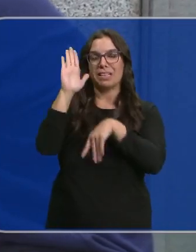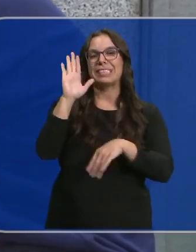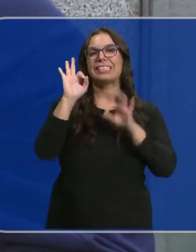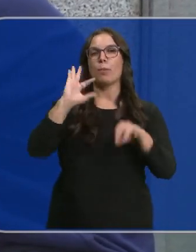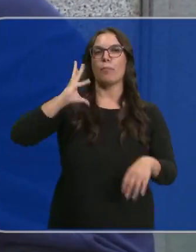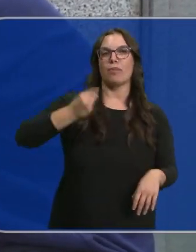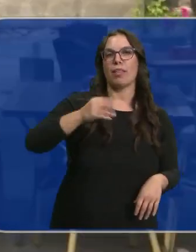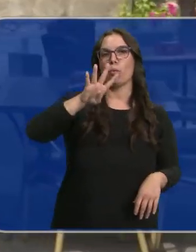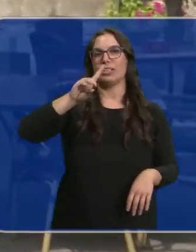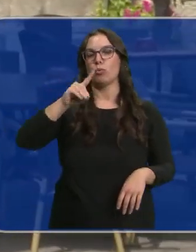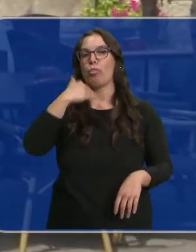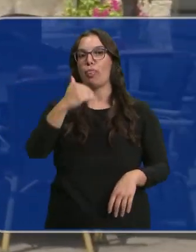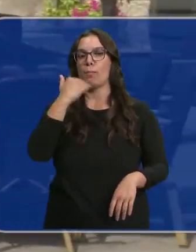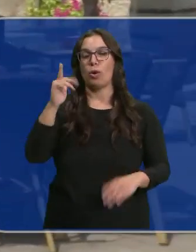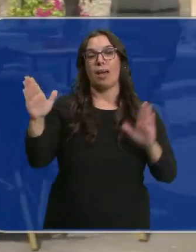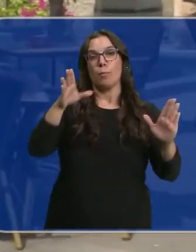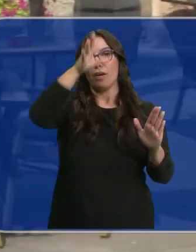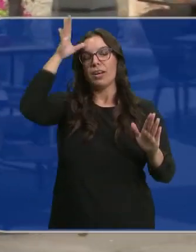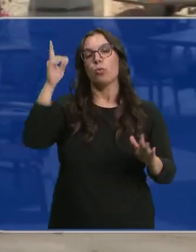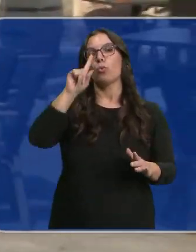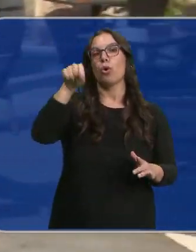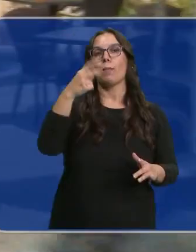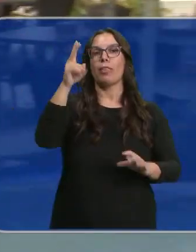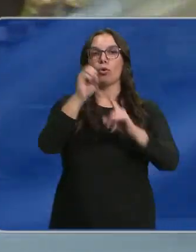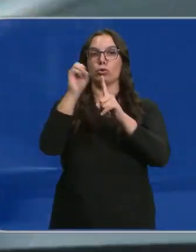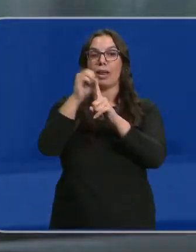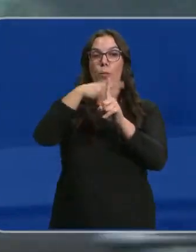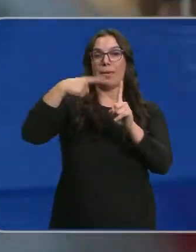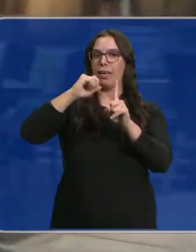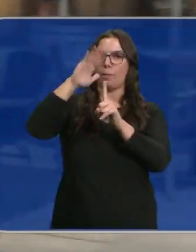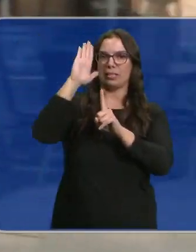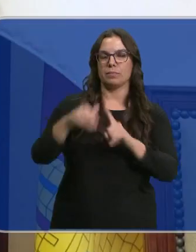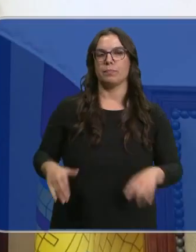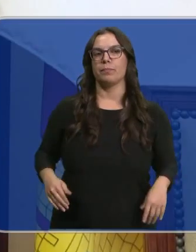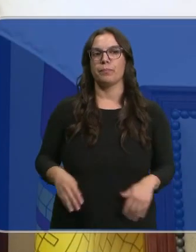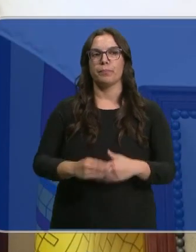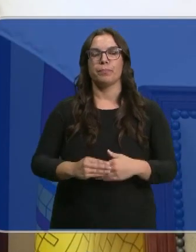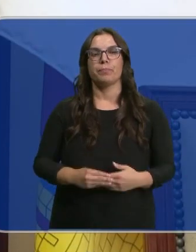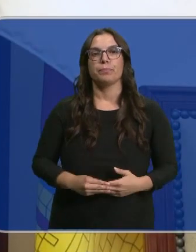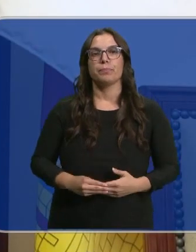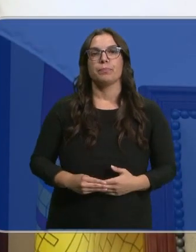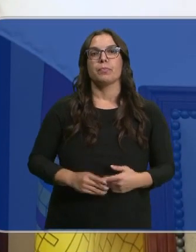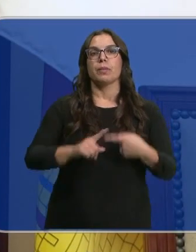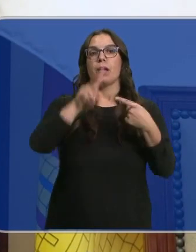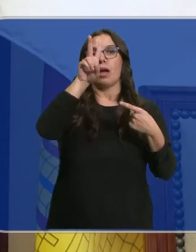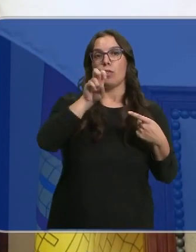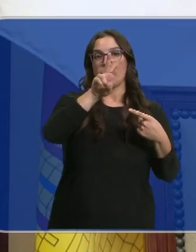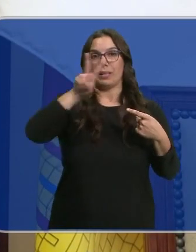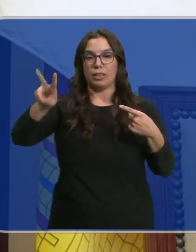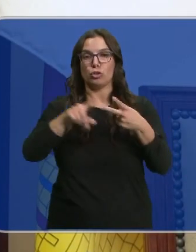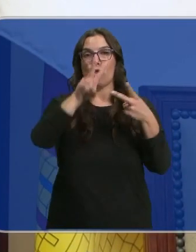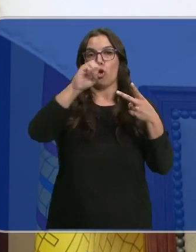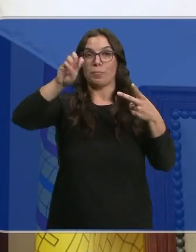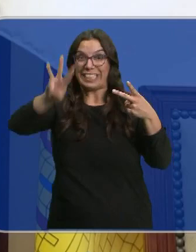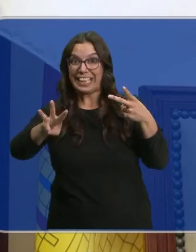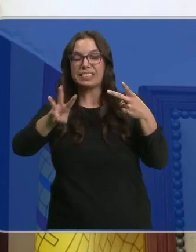Ponferrada y 41 en Zamora. Un verano con 1,2 grados por encima de la media. Solo los veranos de 2022 y 2003